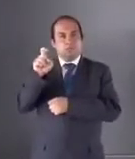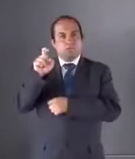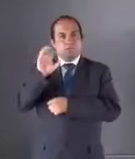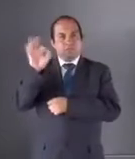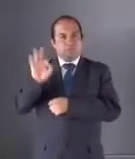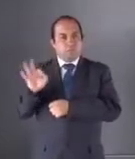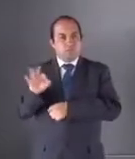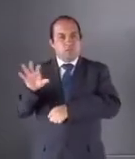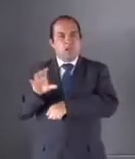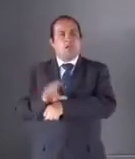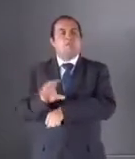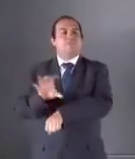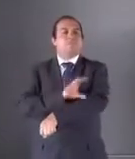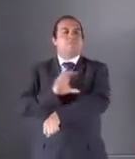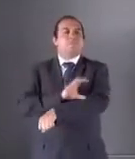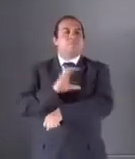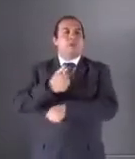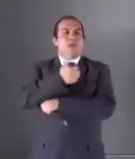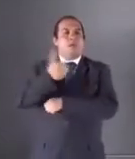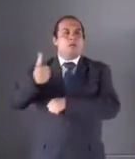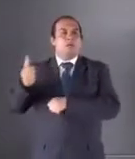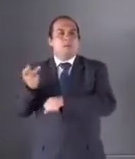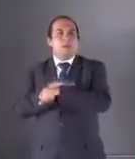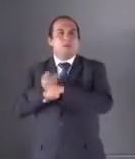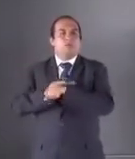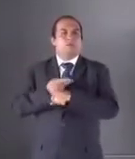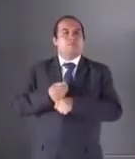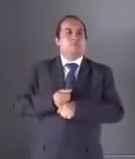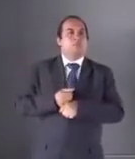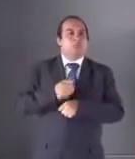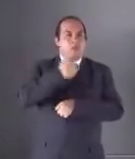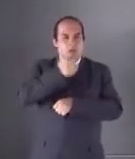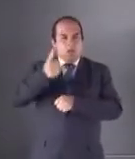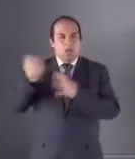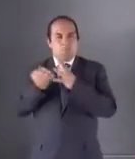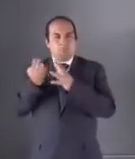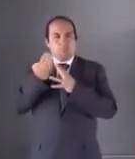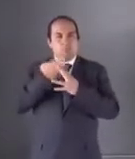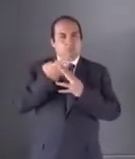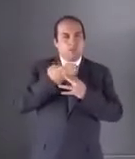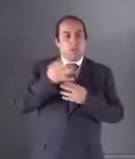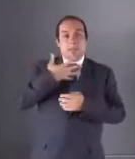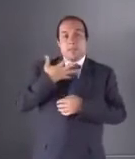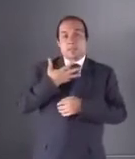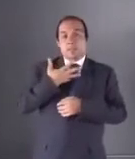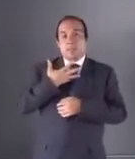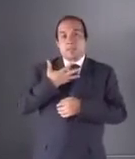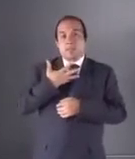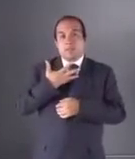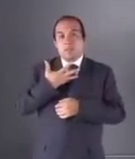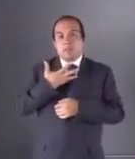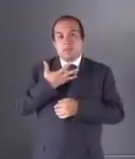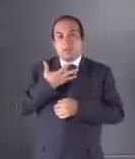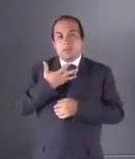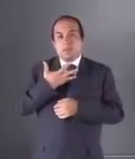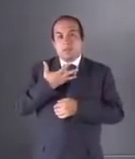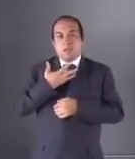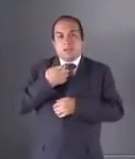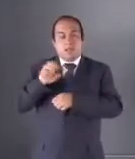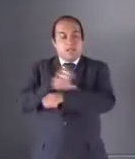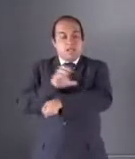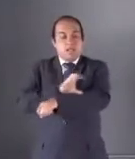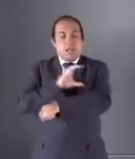pasa por una estación. Entonces esto nos da siempre la energía suficiente para los micrófonos, el botón de